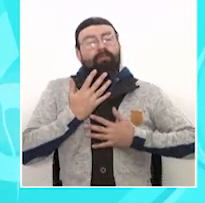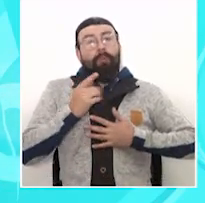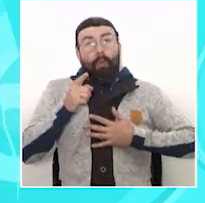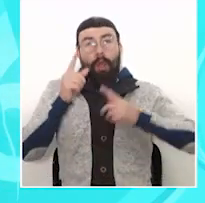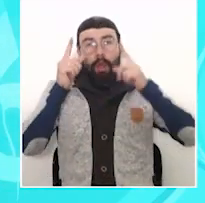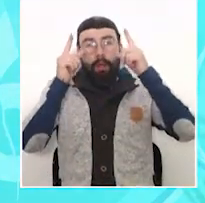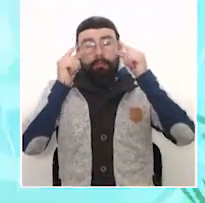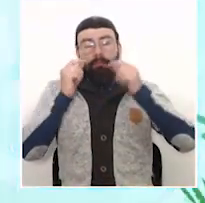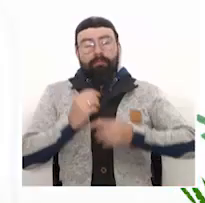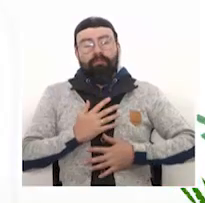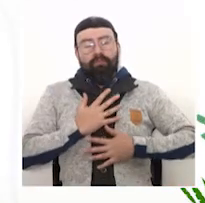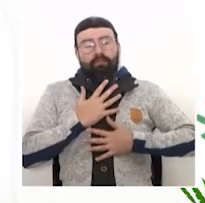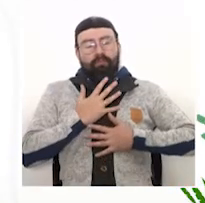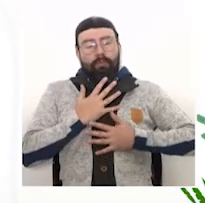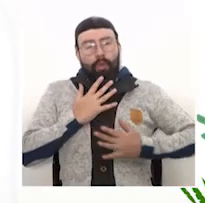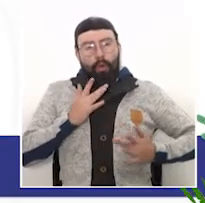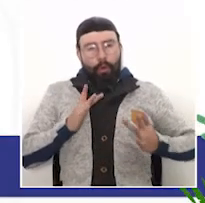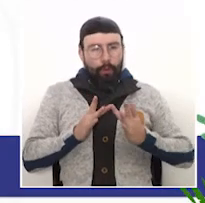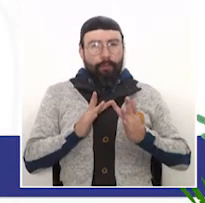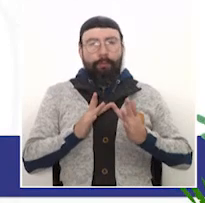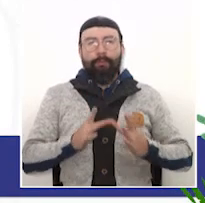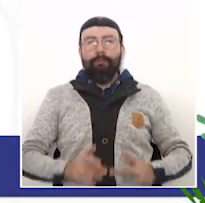y generemos conexión.